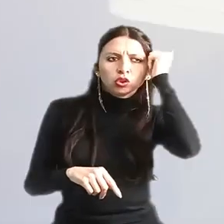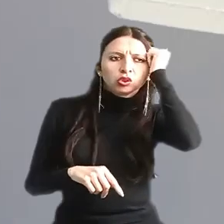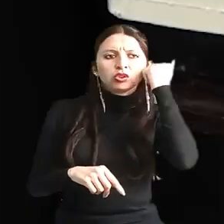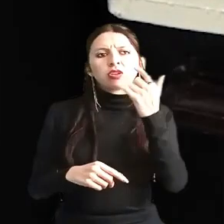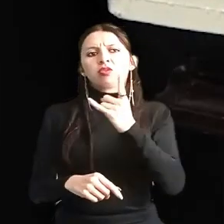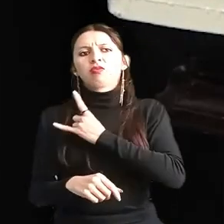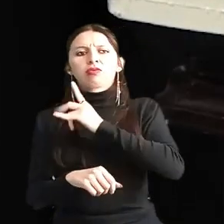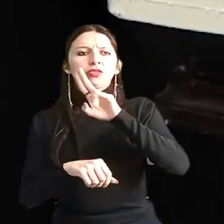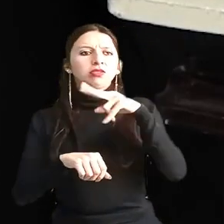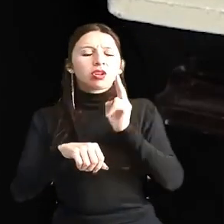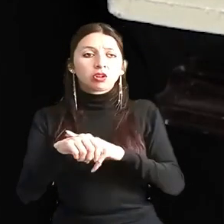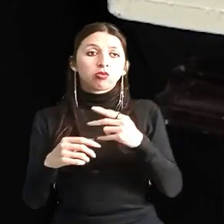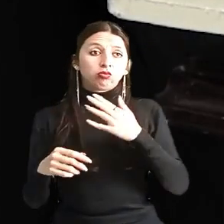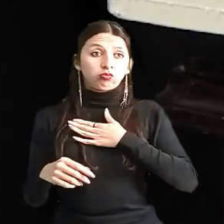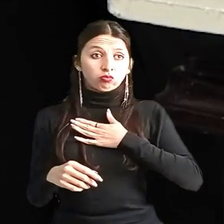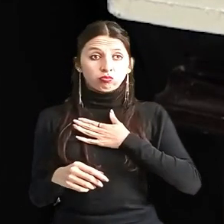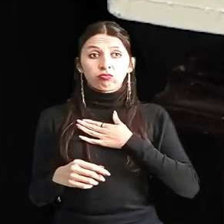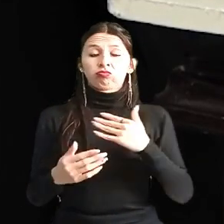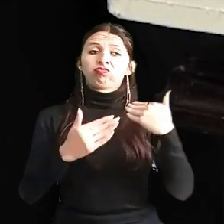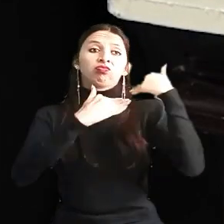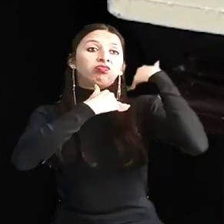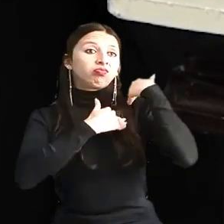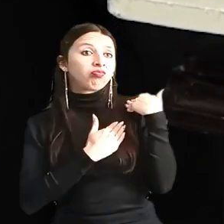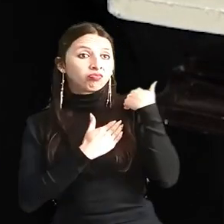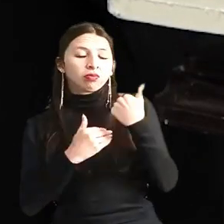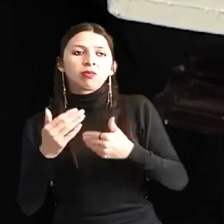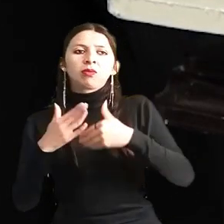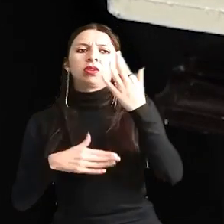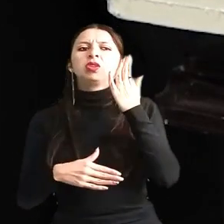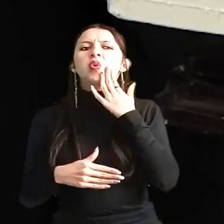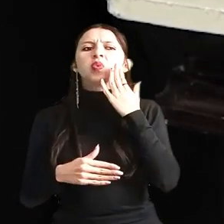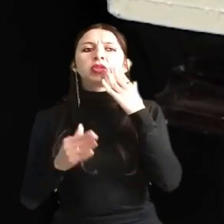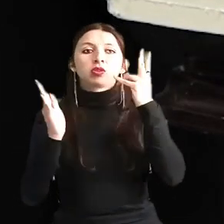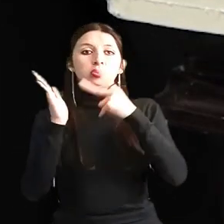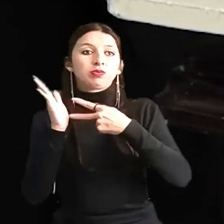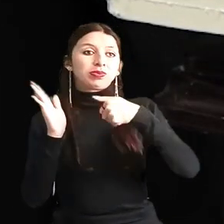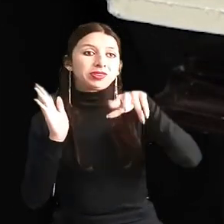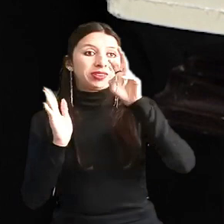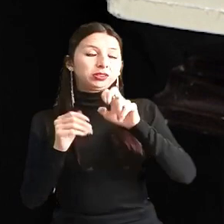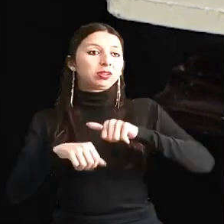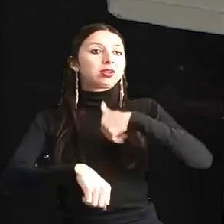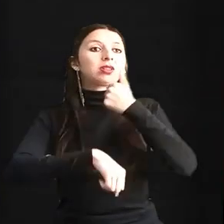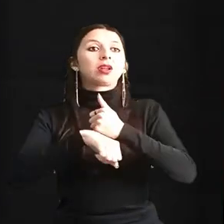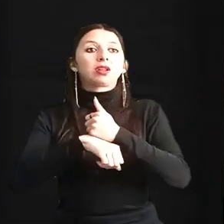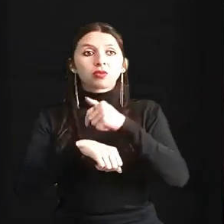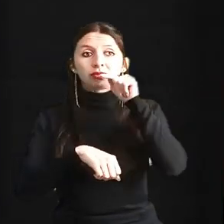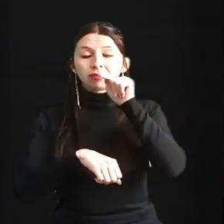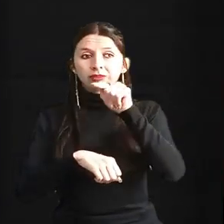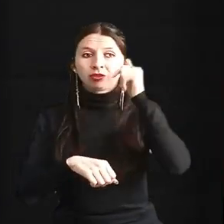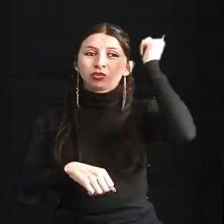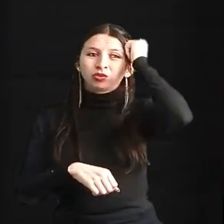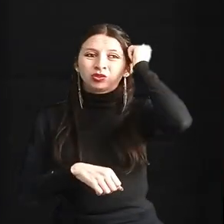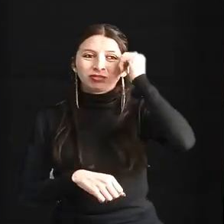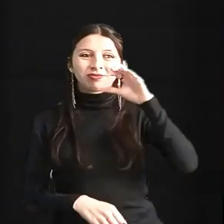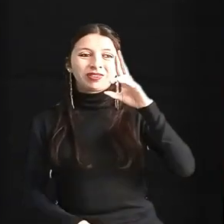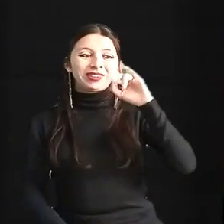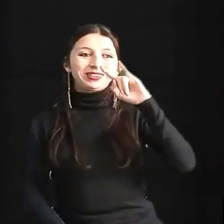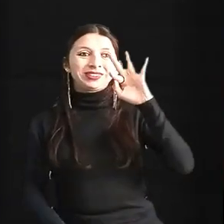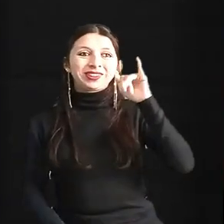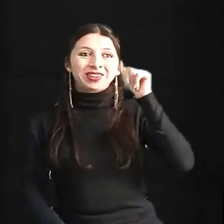de nariño en realidad yo asumí este papel a partir del 2017 cuando la profesora